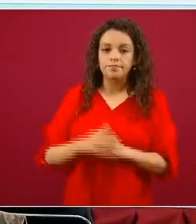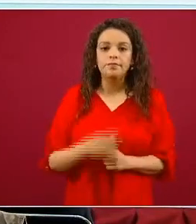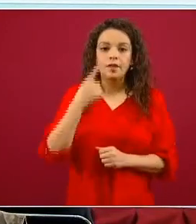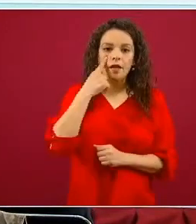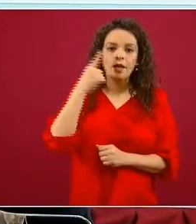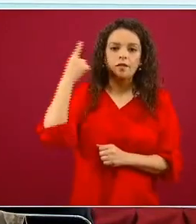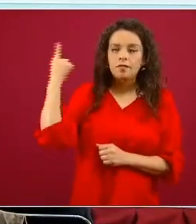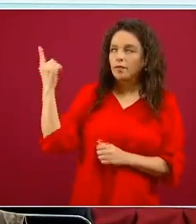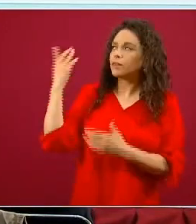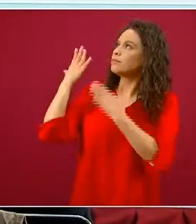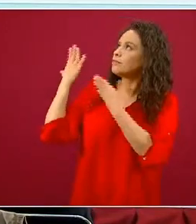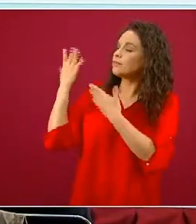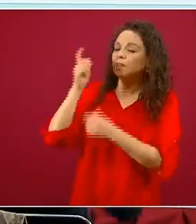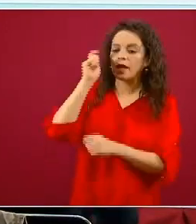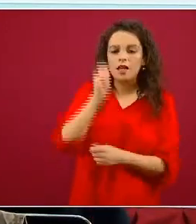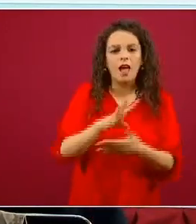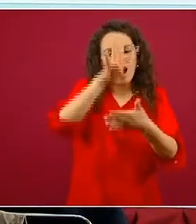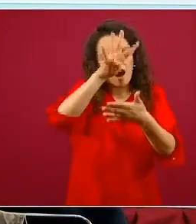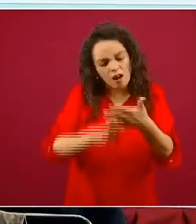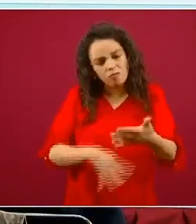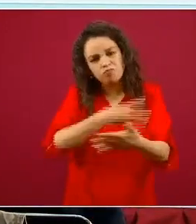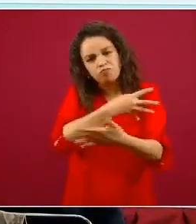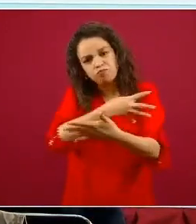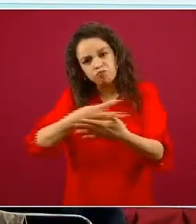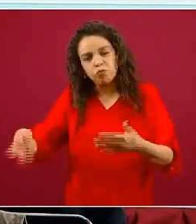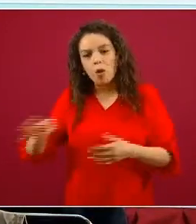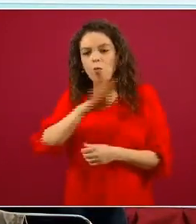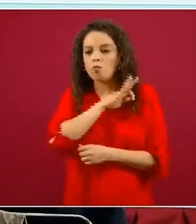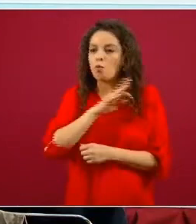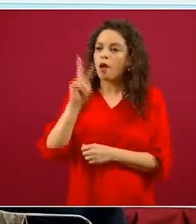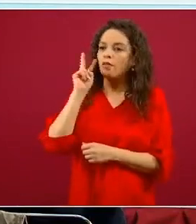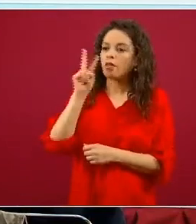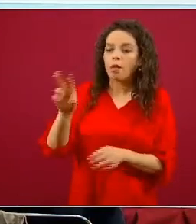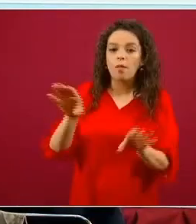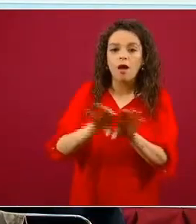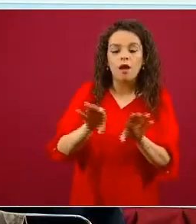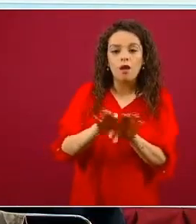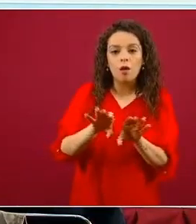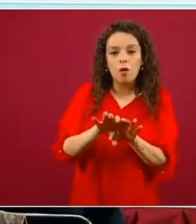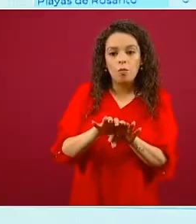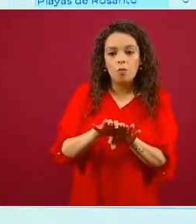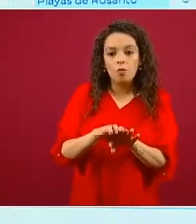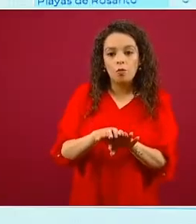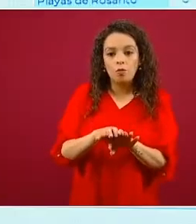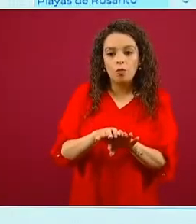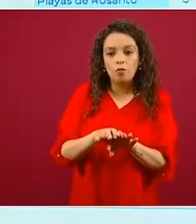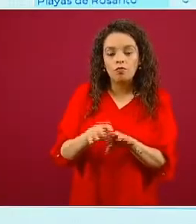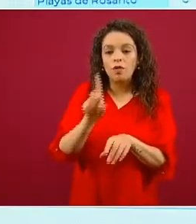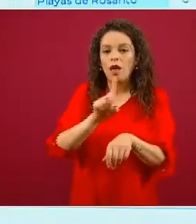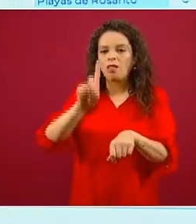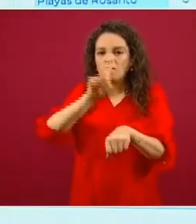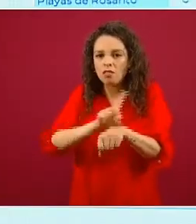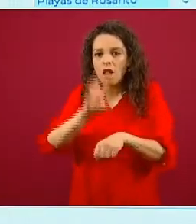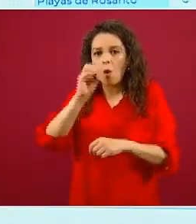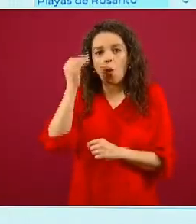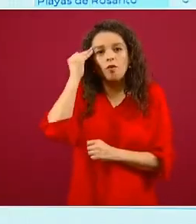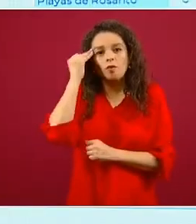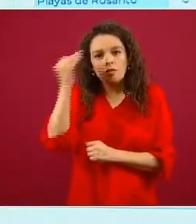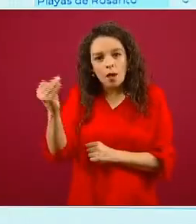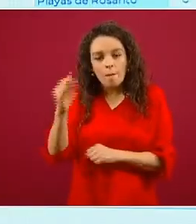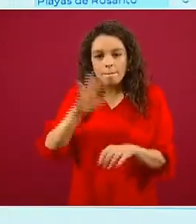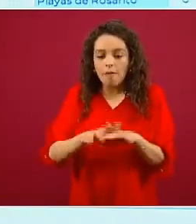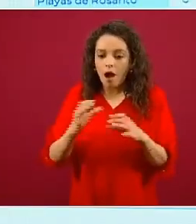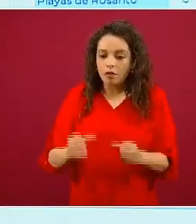este mosaico que nos ayuda a observar ¿sí? cuál es la intensidad y en qué tiempo de la transmisión